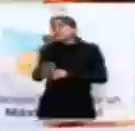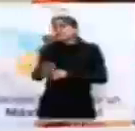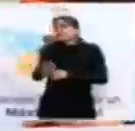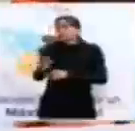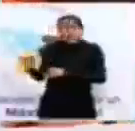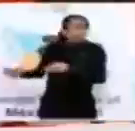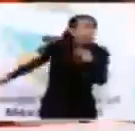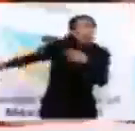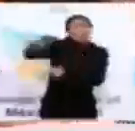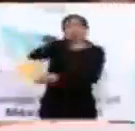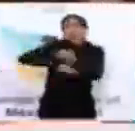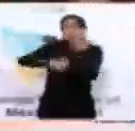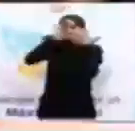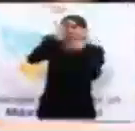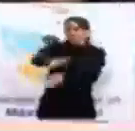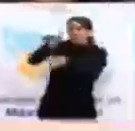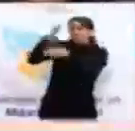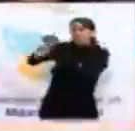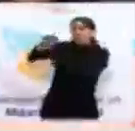totalidad de los bancos